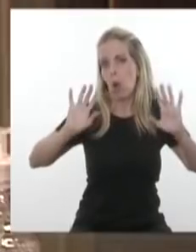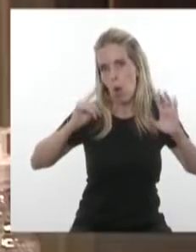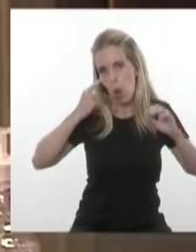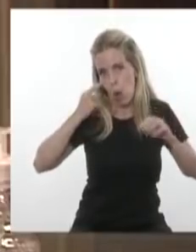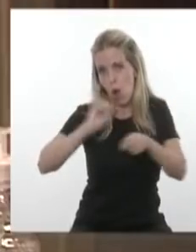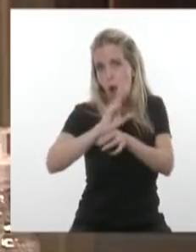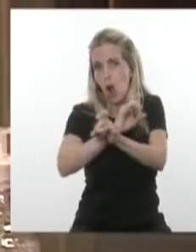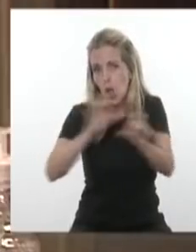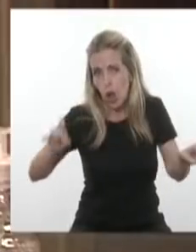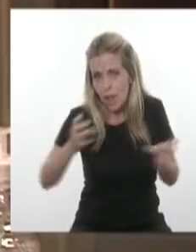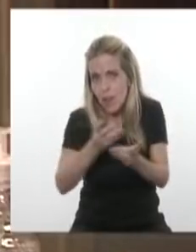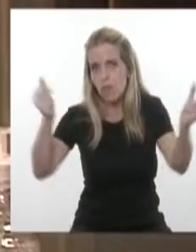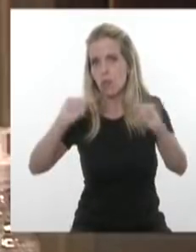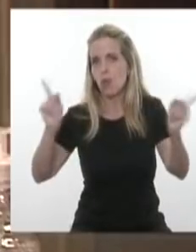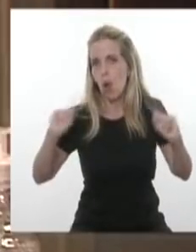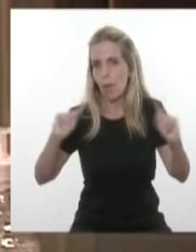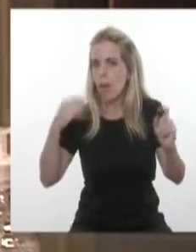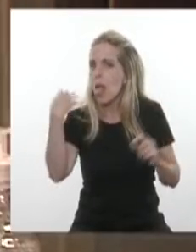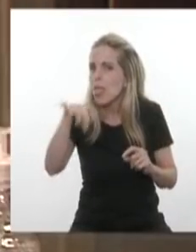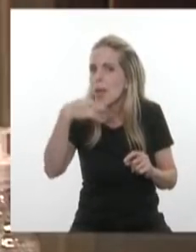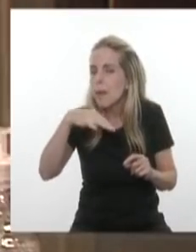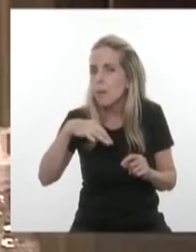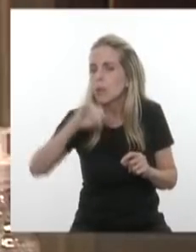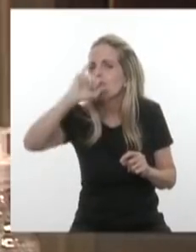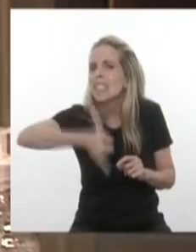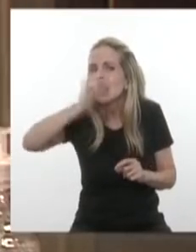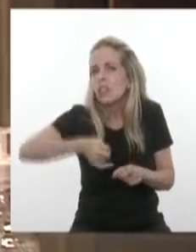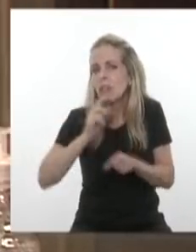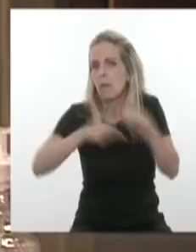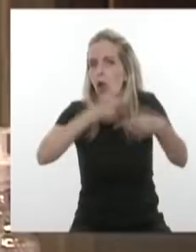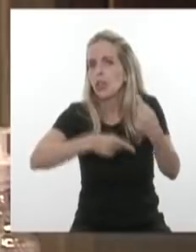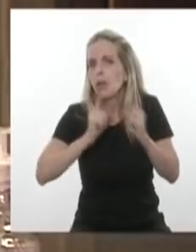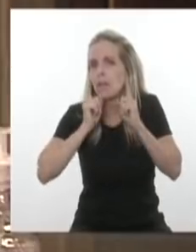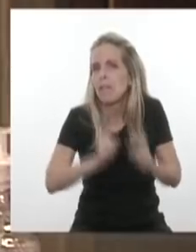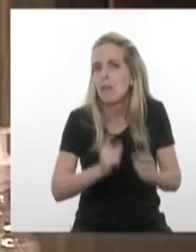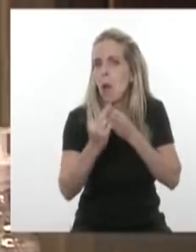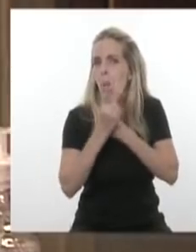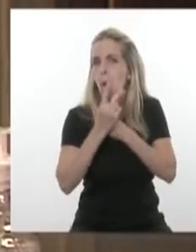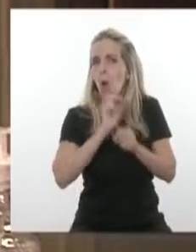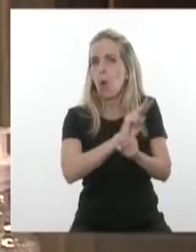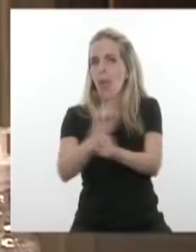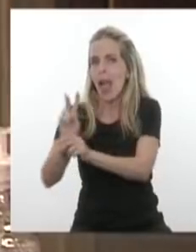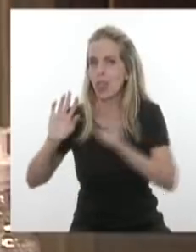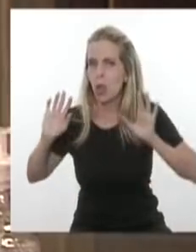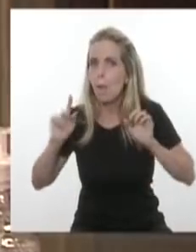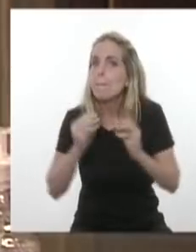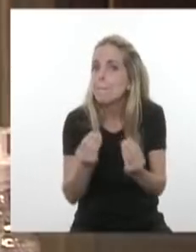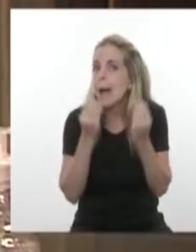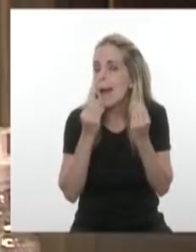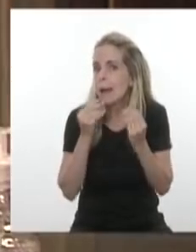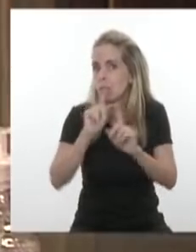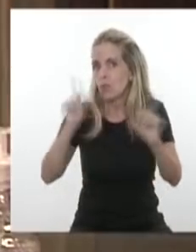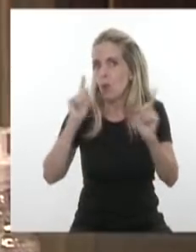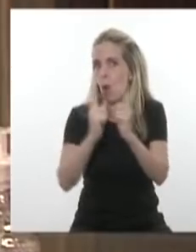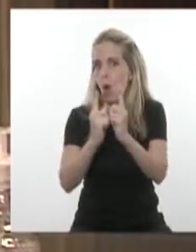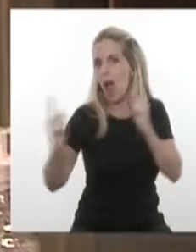debemos extremar los recaudos para que el convive no nos vuelva a aguilar si toda la